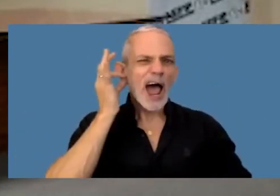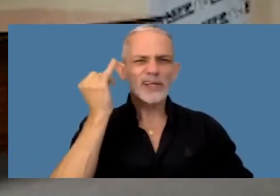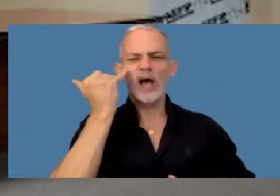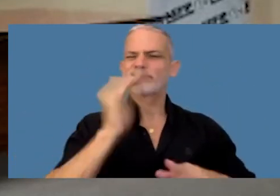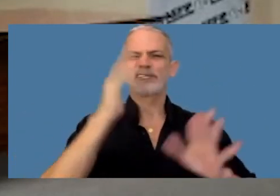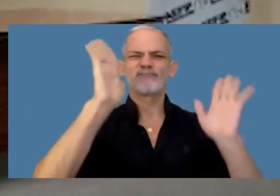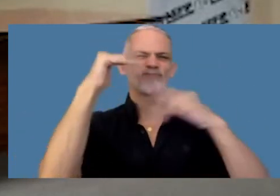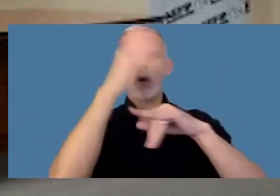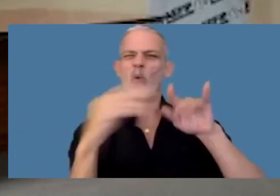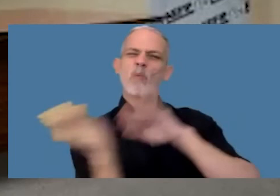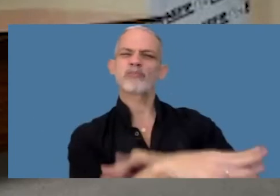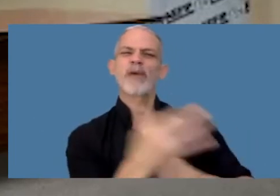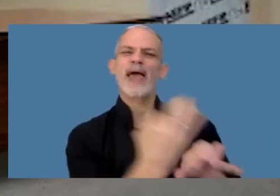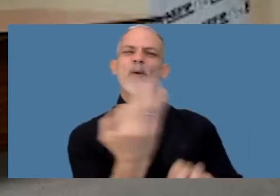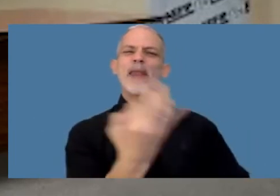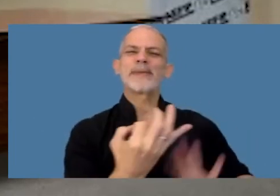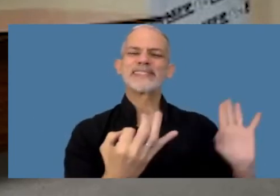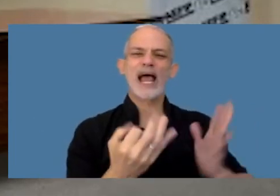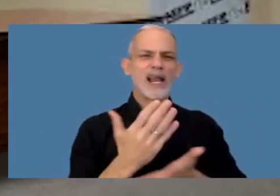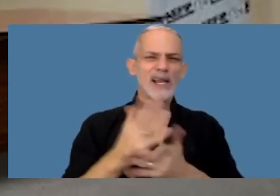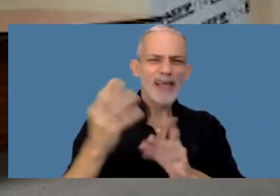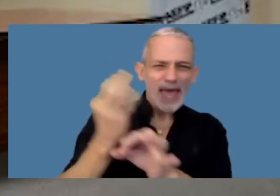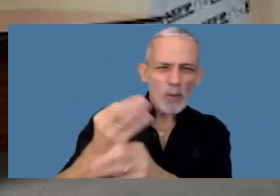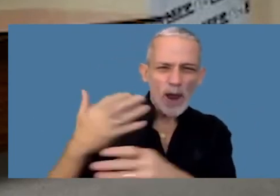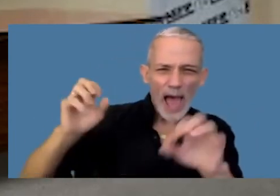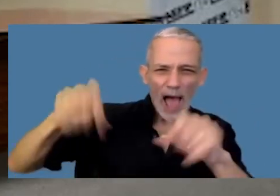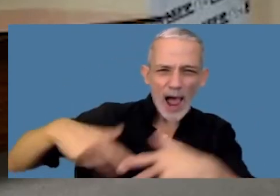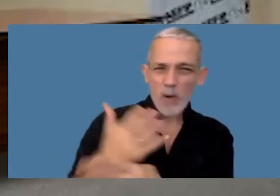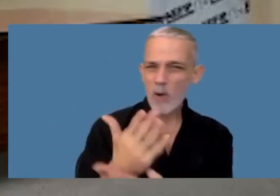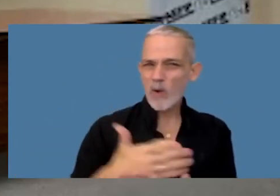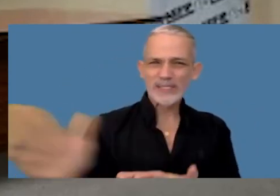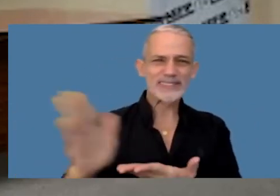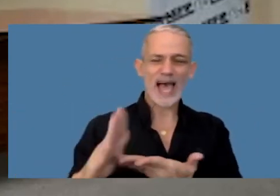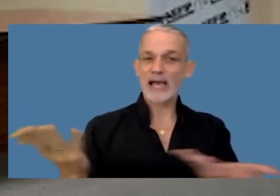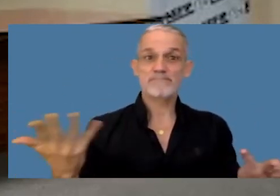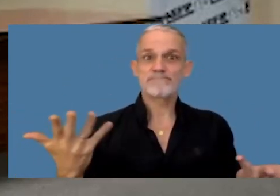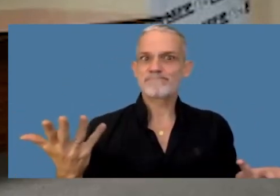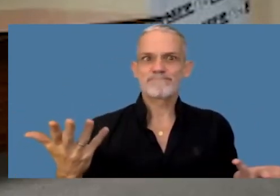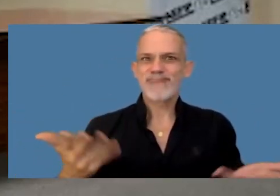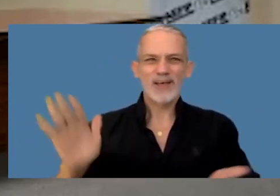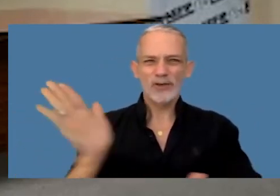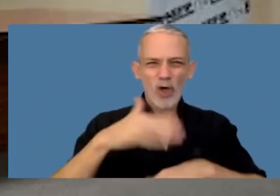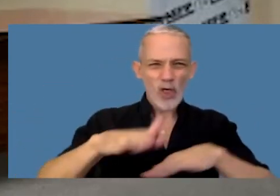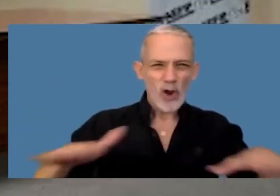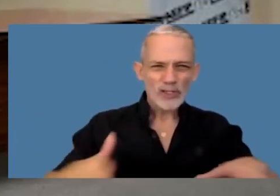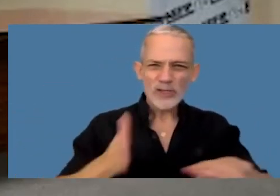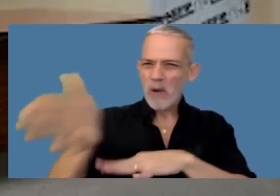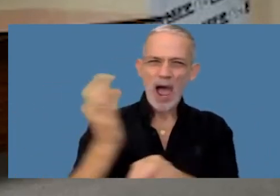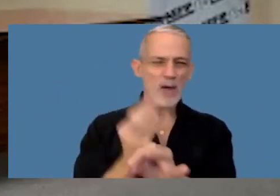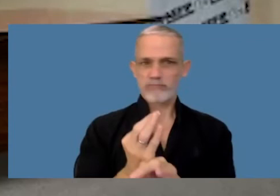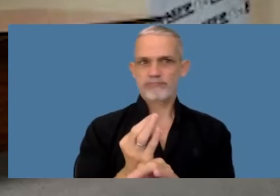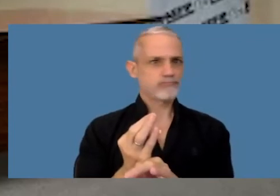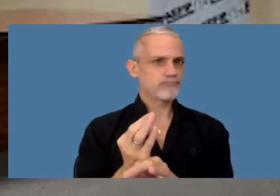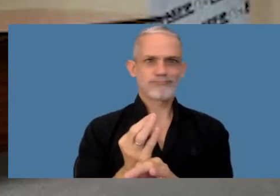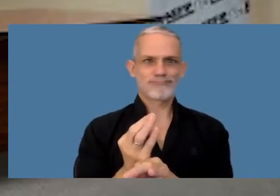gitano y excluirlo de la regla general donde todo el mundo tiene acceso a la educación.